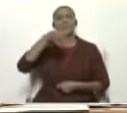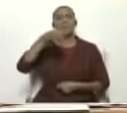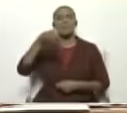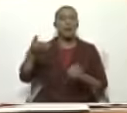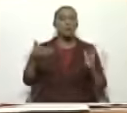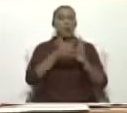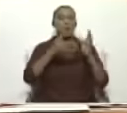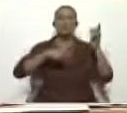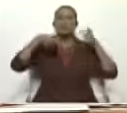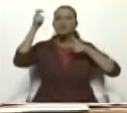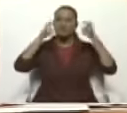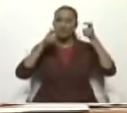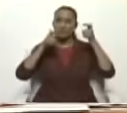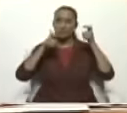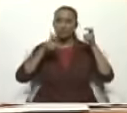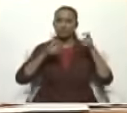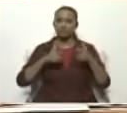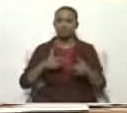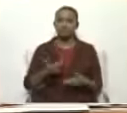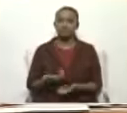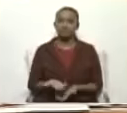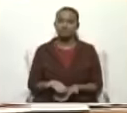A amenazarlo.